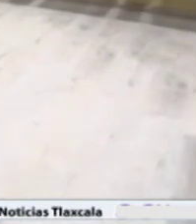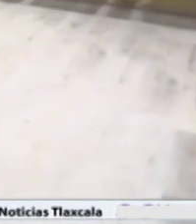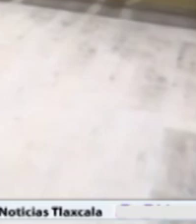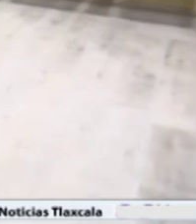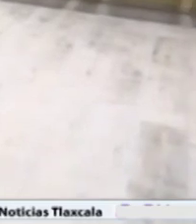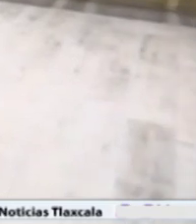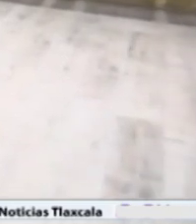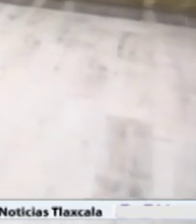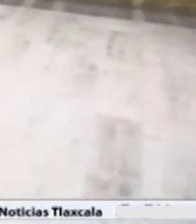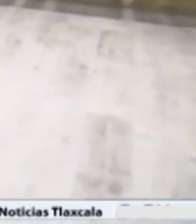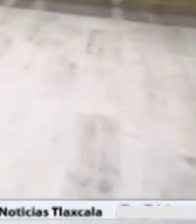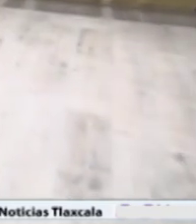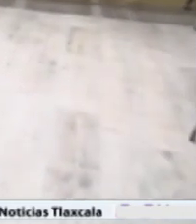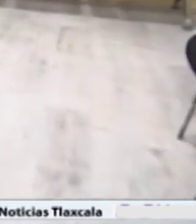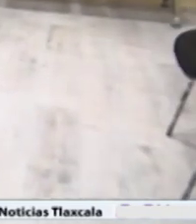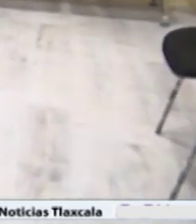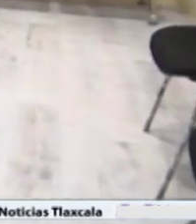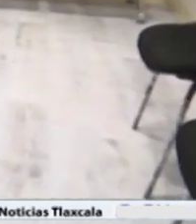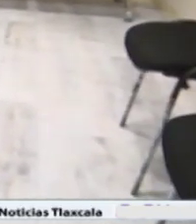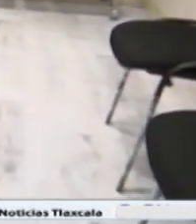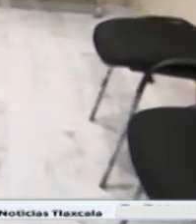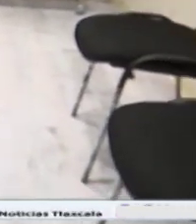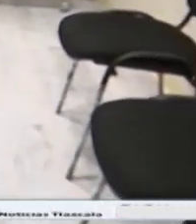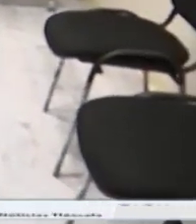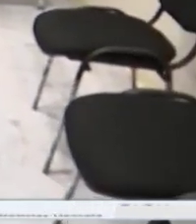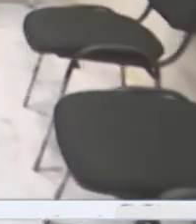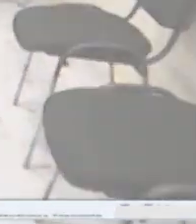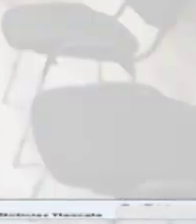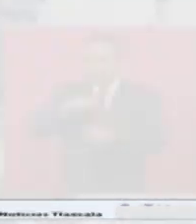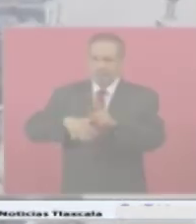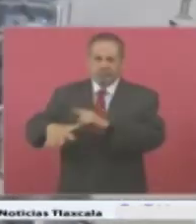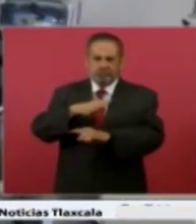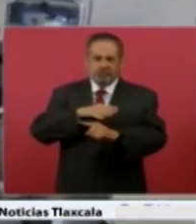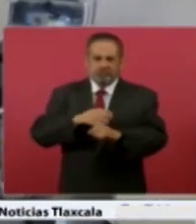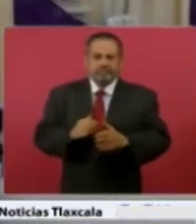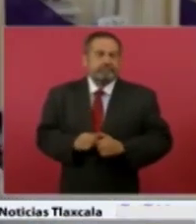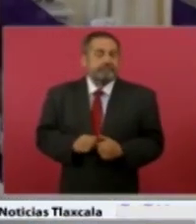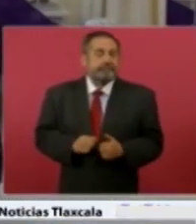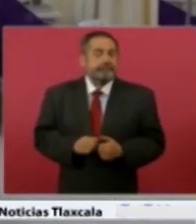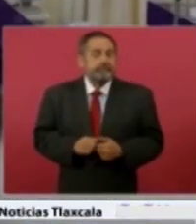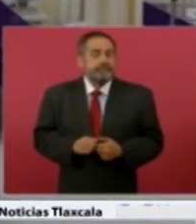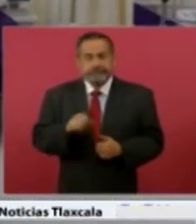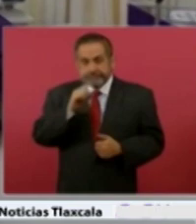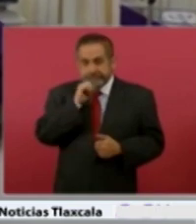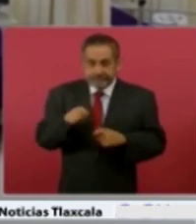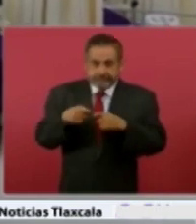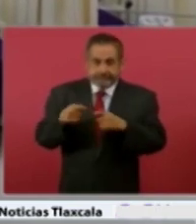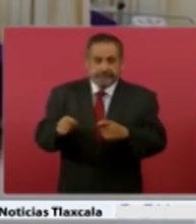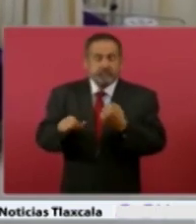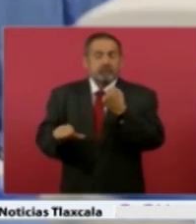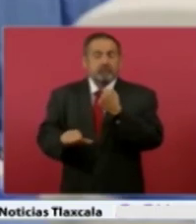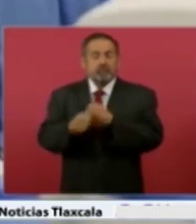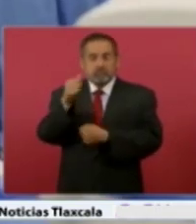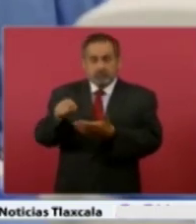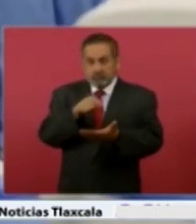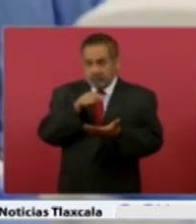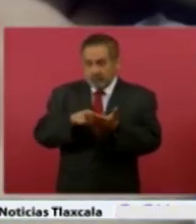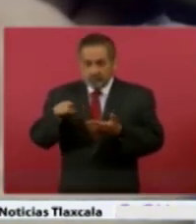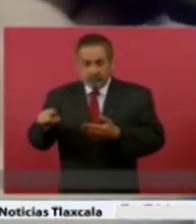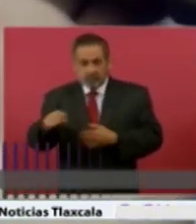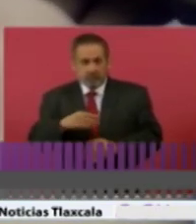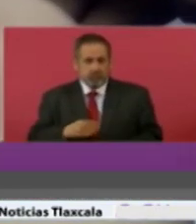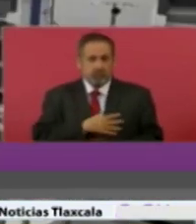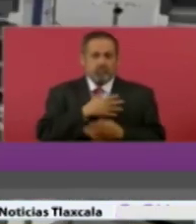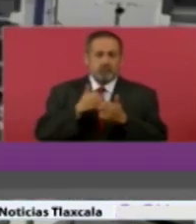de hemodiálisis en la entidad, que próximamente será inaugurada. Implementamos 11 unidades de bienestar para